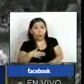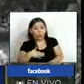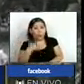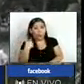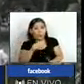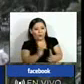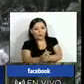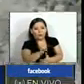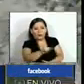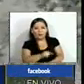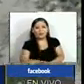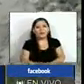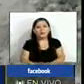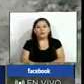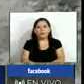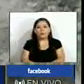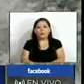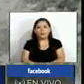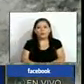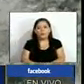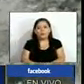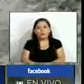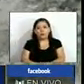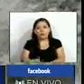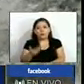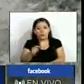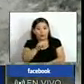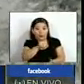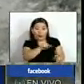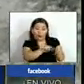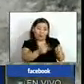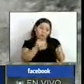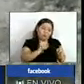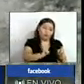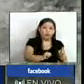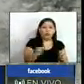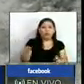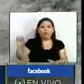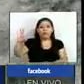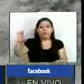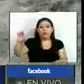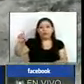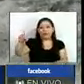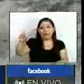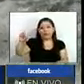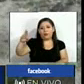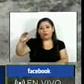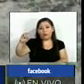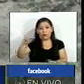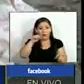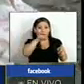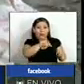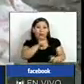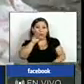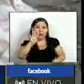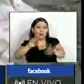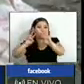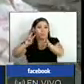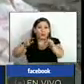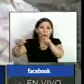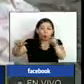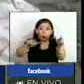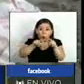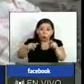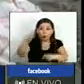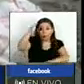del fallecido, que corresponde al nombre de Federico Luna Martínez, de 47 años de edad. Según